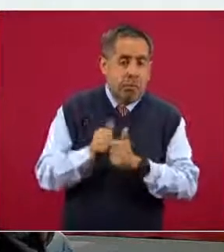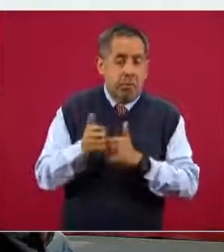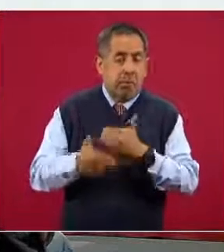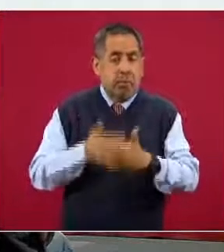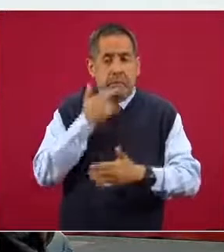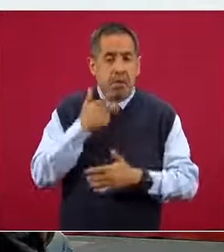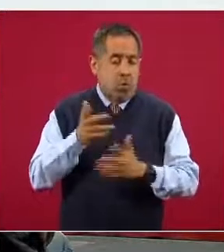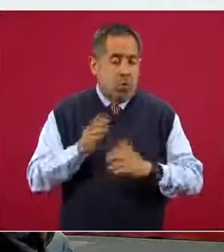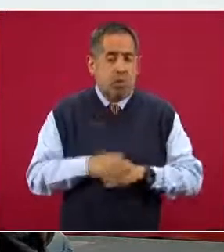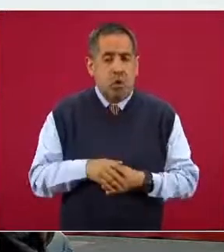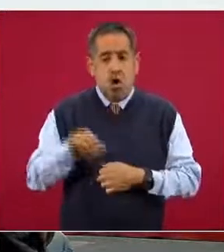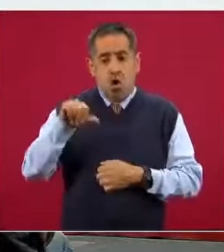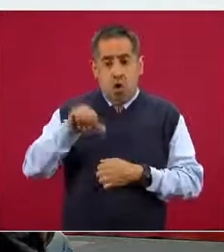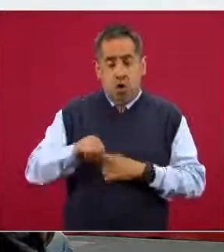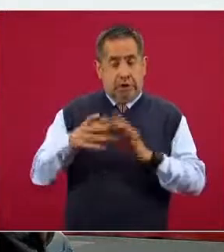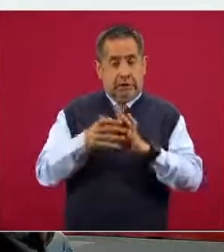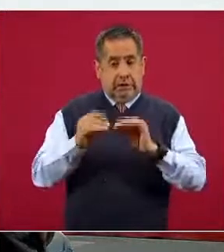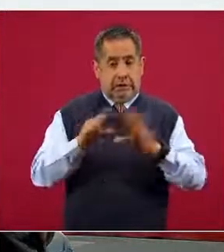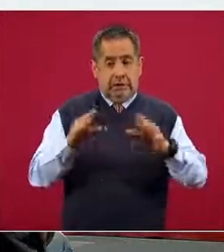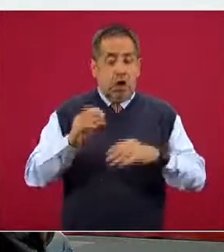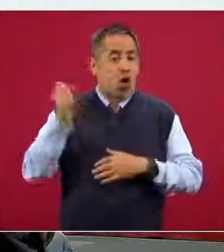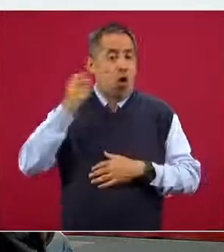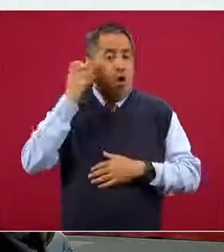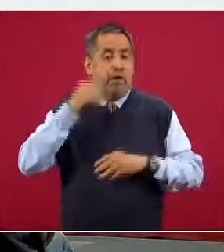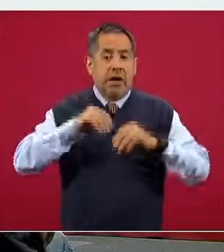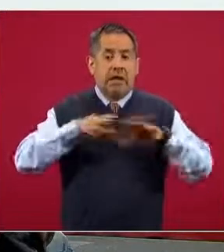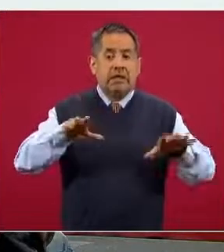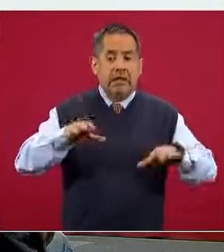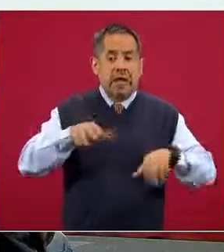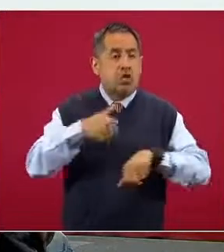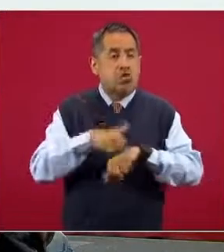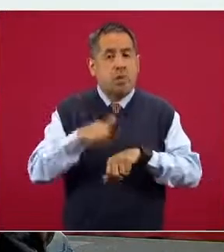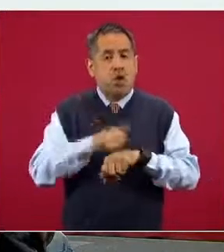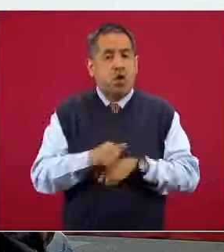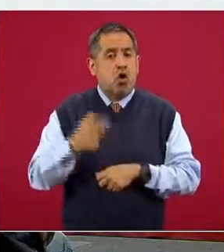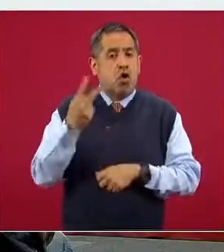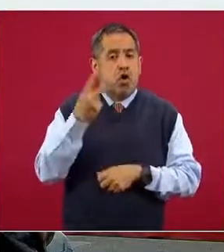en México. El día de hoy estamos en la conferencia vespertina ya número